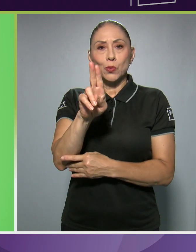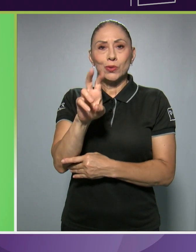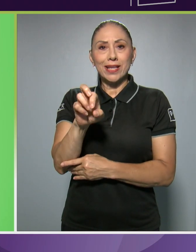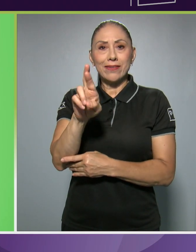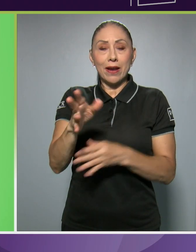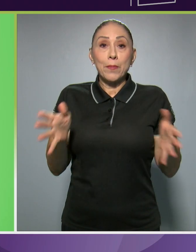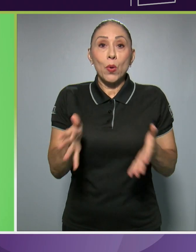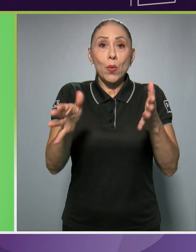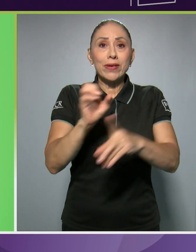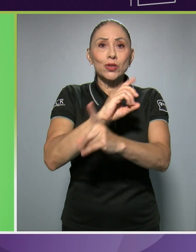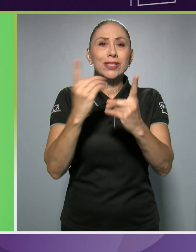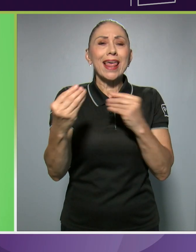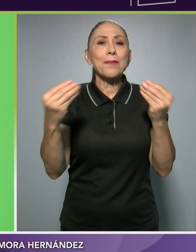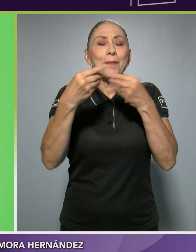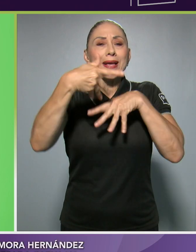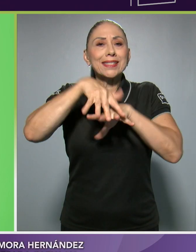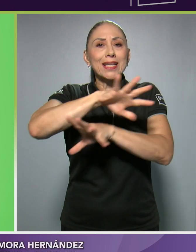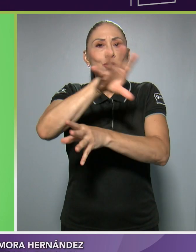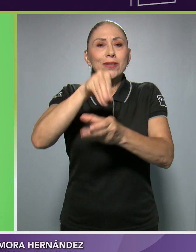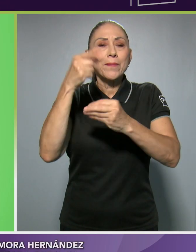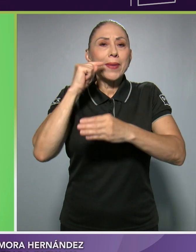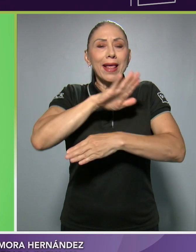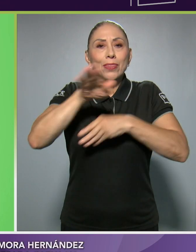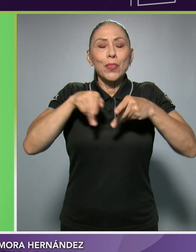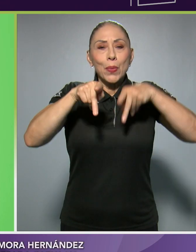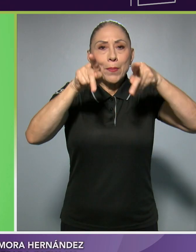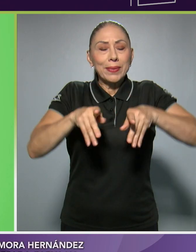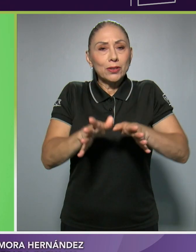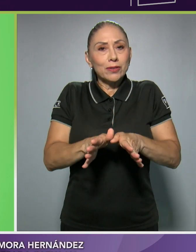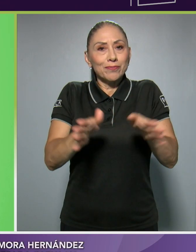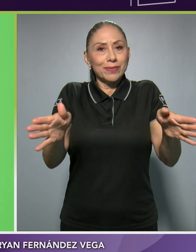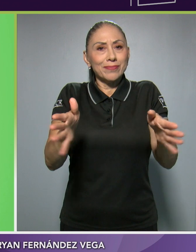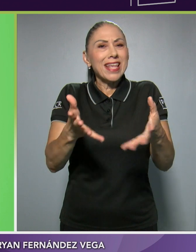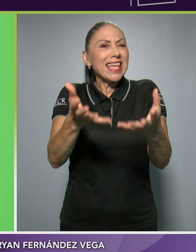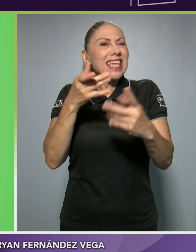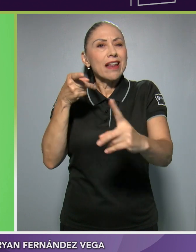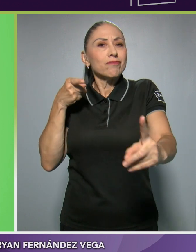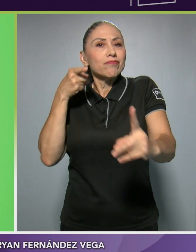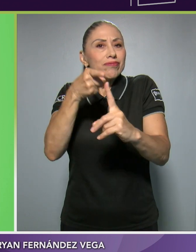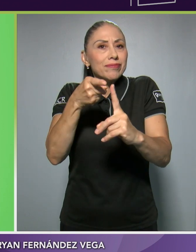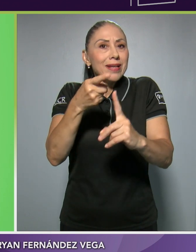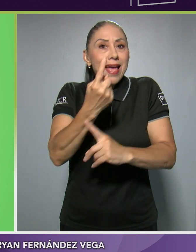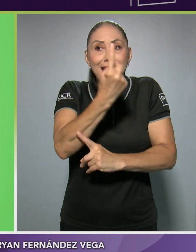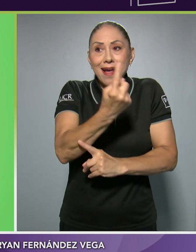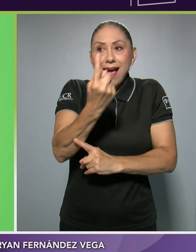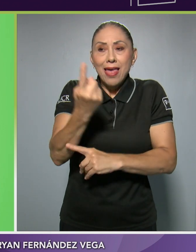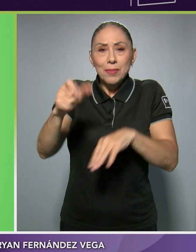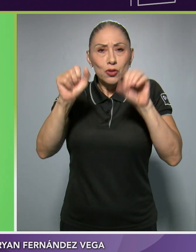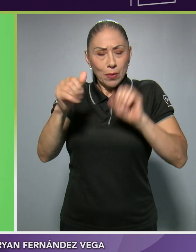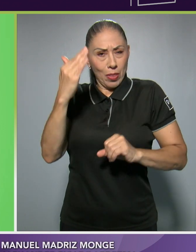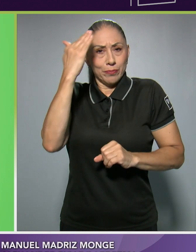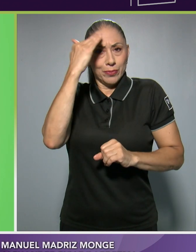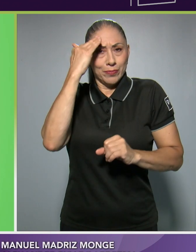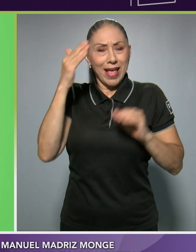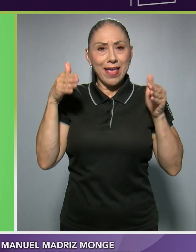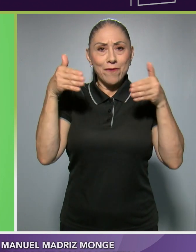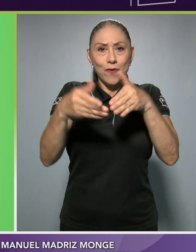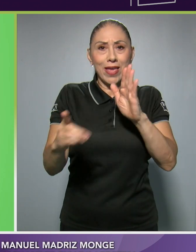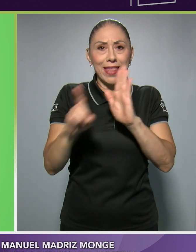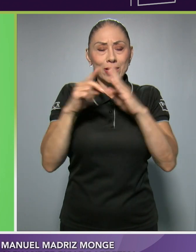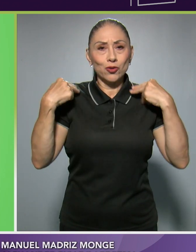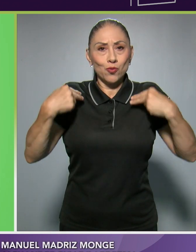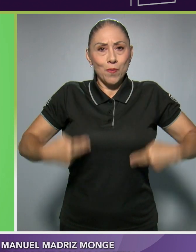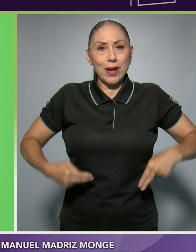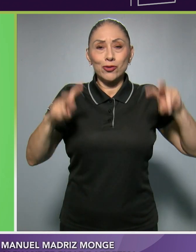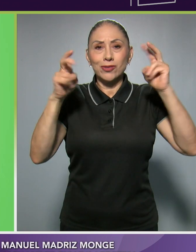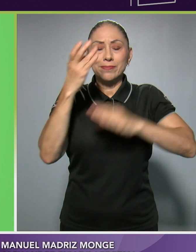sociedad más inclusiva para todas las personas y busca acercar a cada uno al enfoque de derechos humanos de la discapacidad